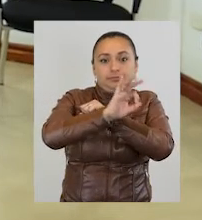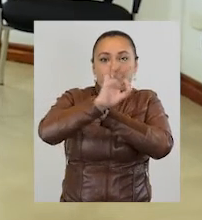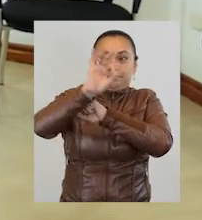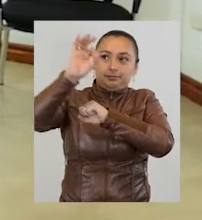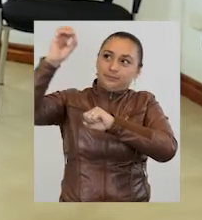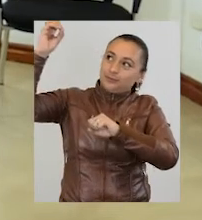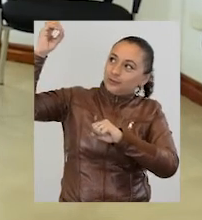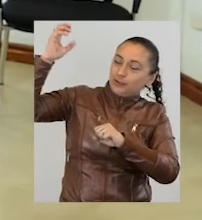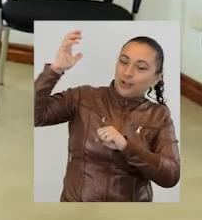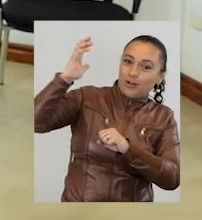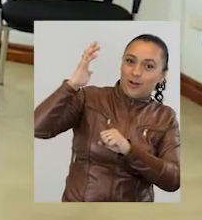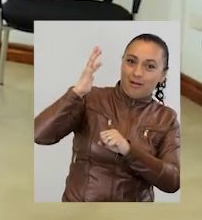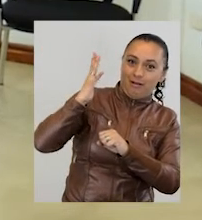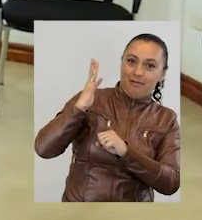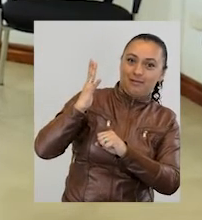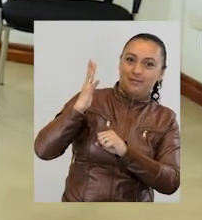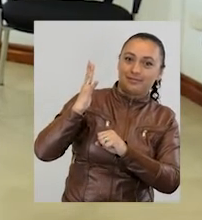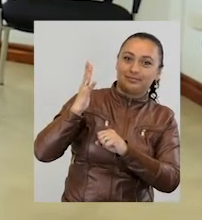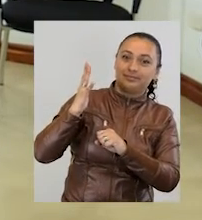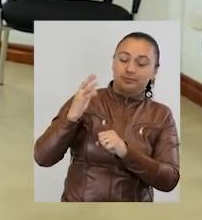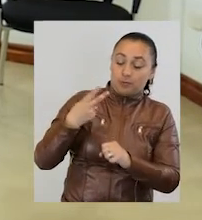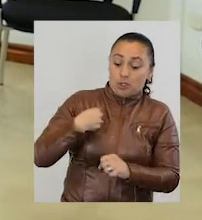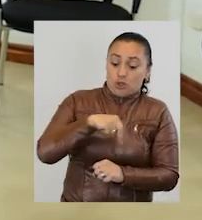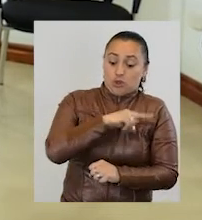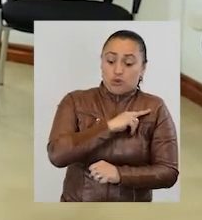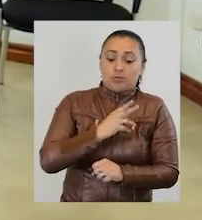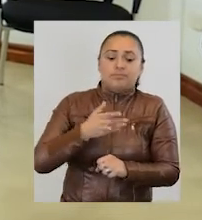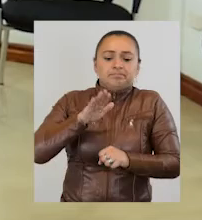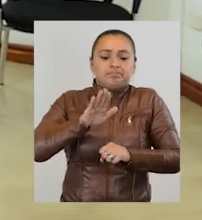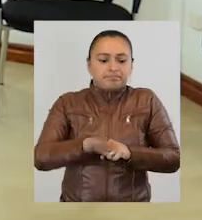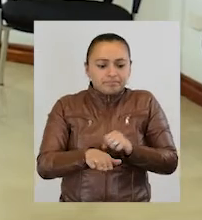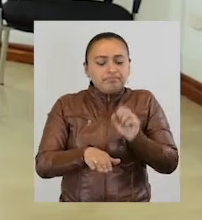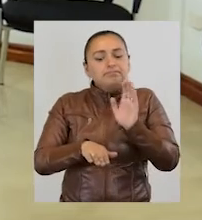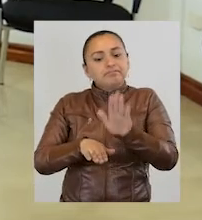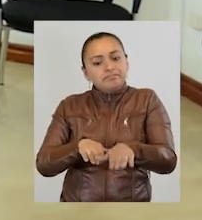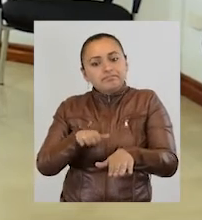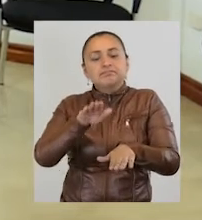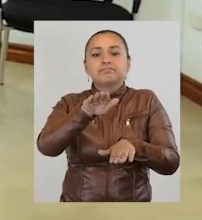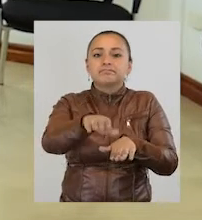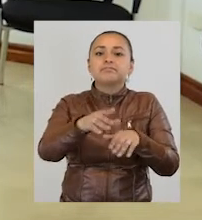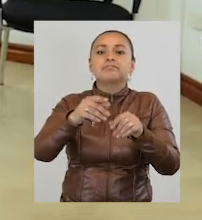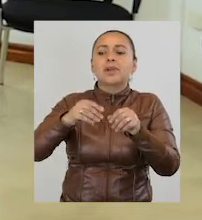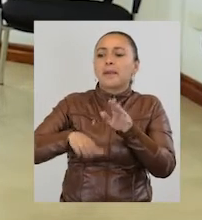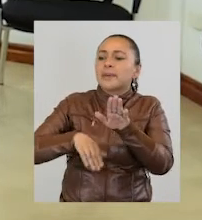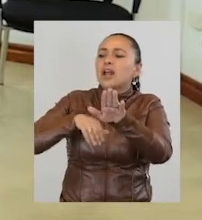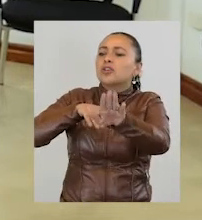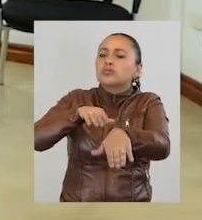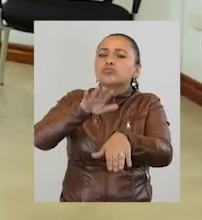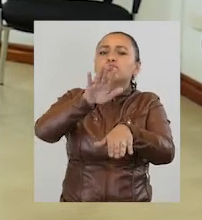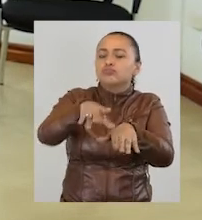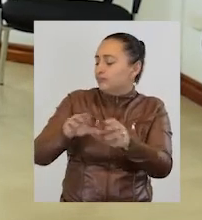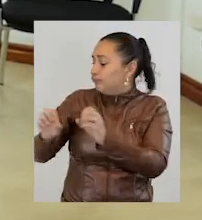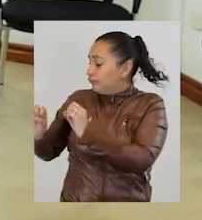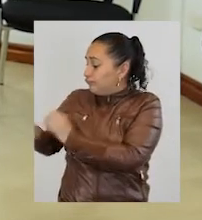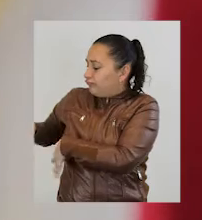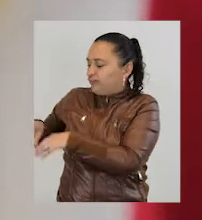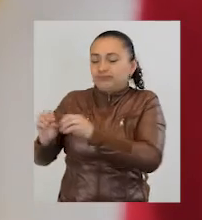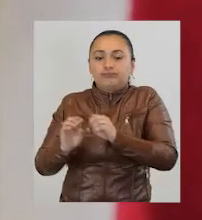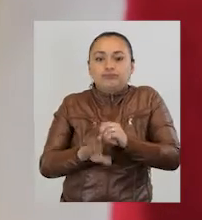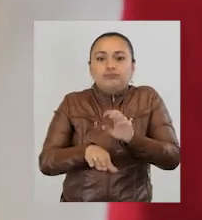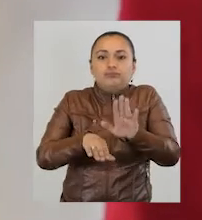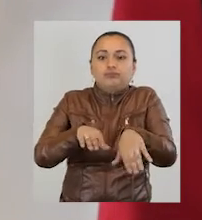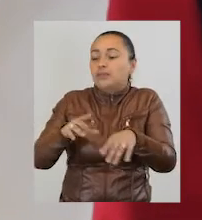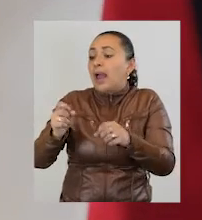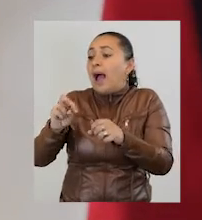escándalo de la cruz anunciada. Cada uno de nosotros, en marcha a nuestro éxodo en el